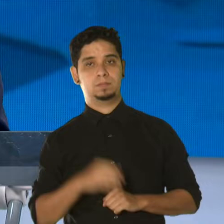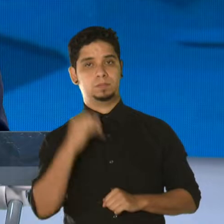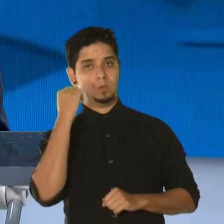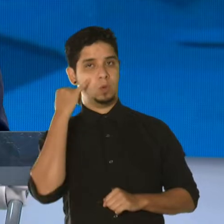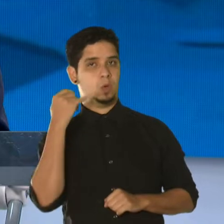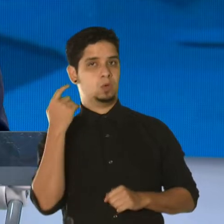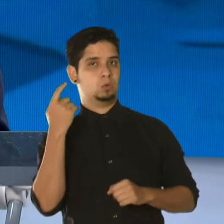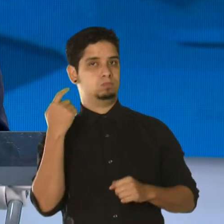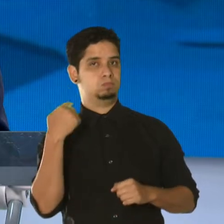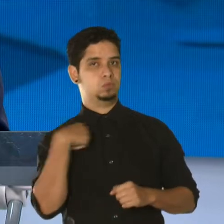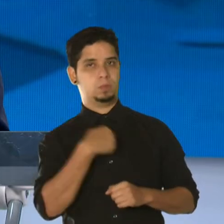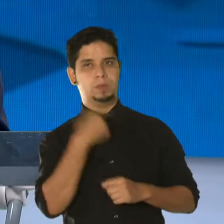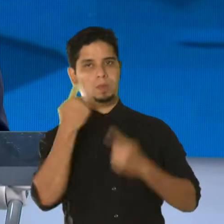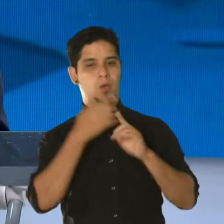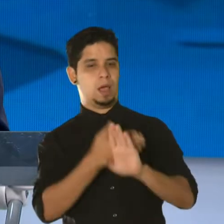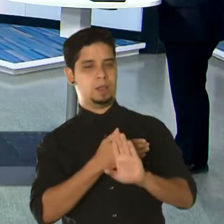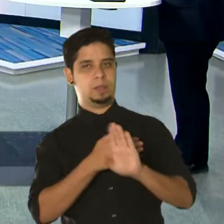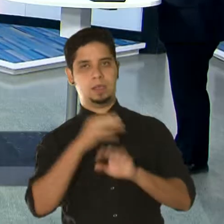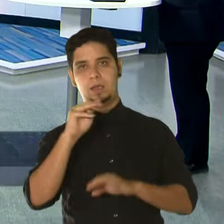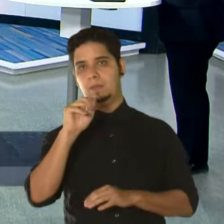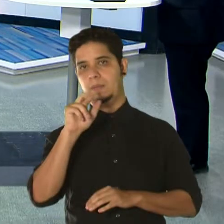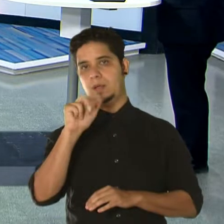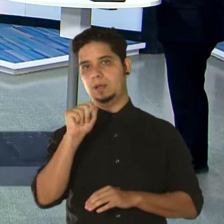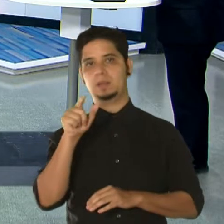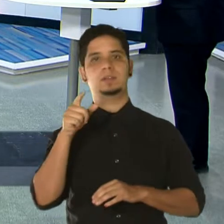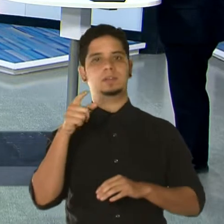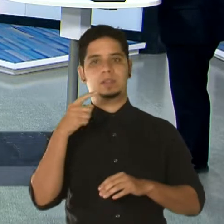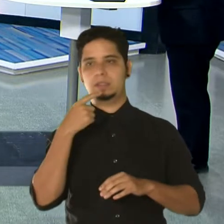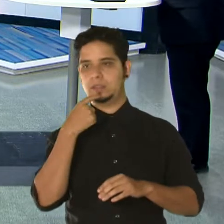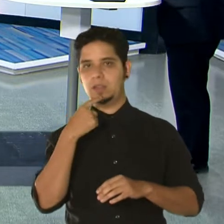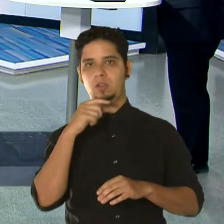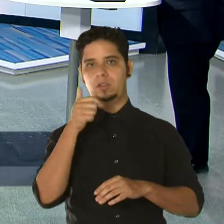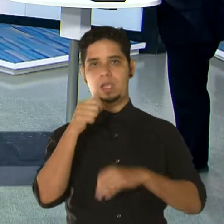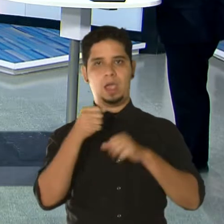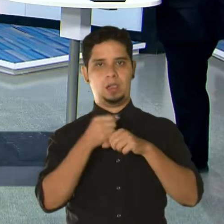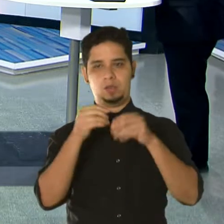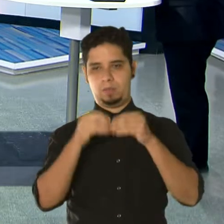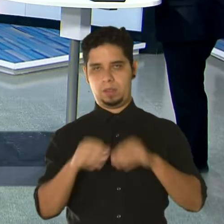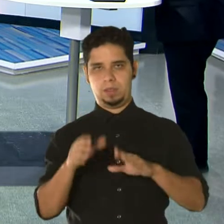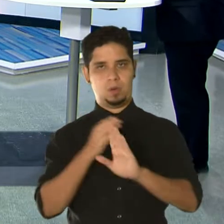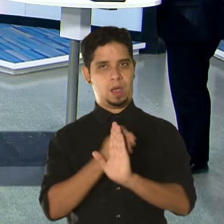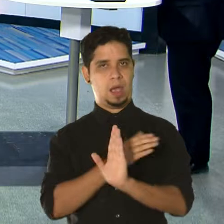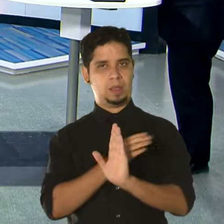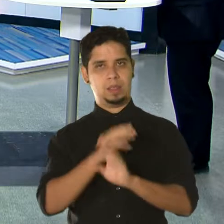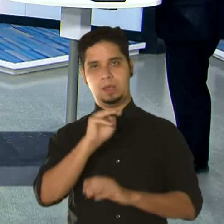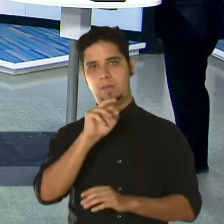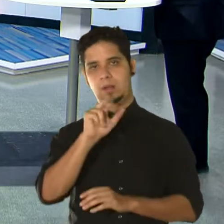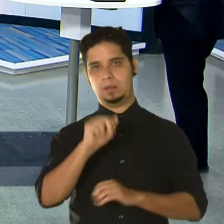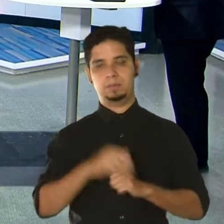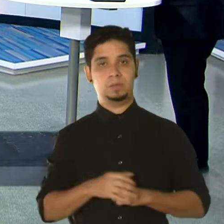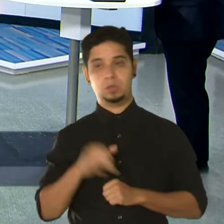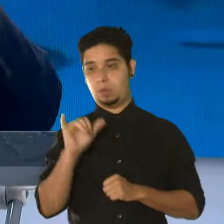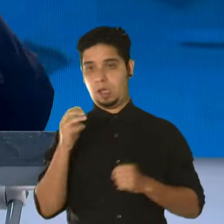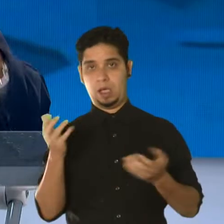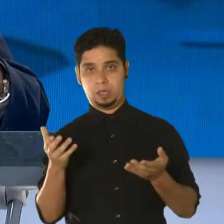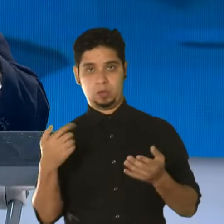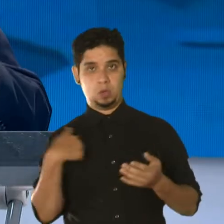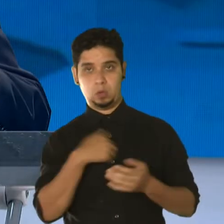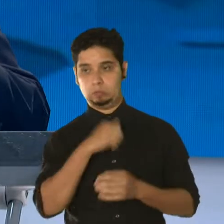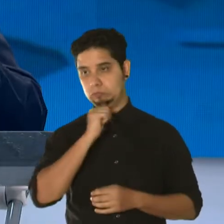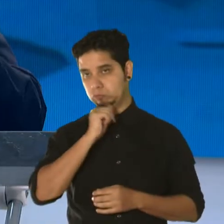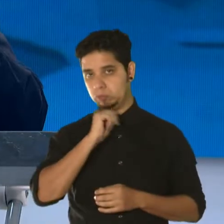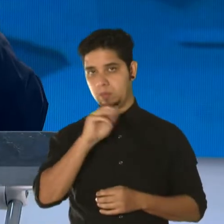usted señalaba, se hablaba mucho de la década perdida. De década perdida. Antes de María. Pero que entonces, y con todo eso estamos aquí, sobrevivimos